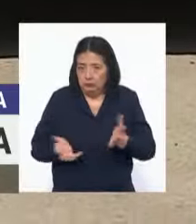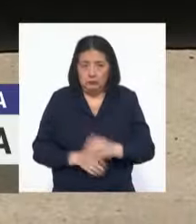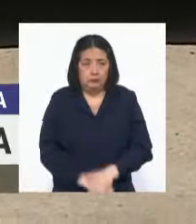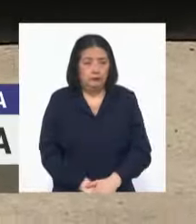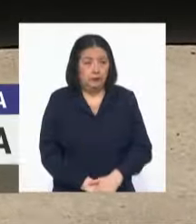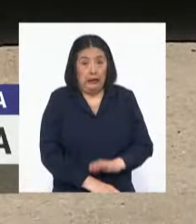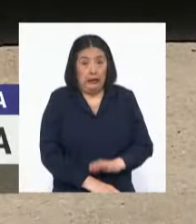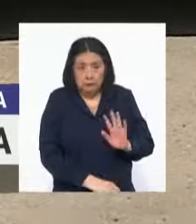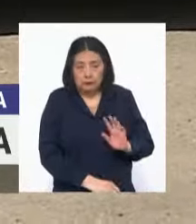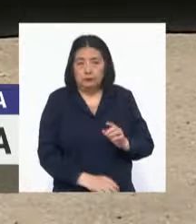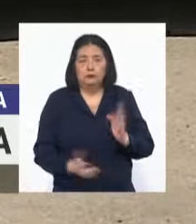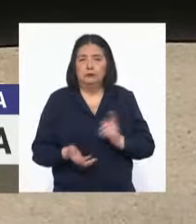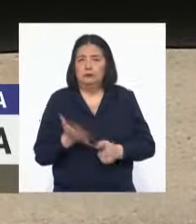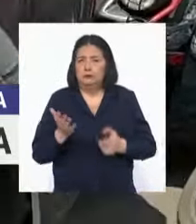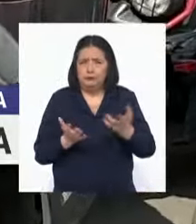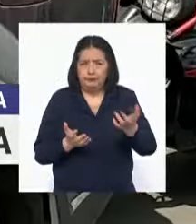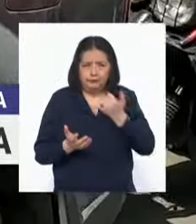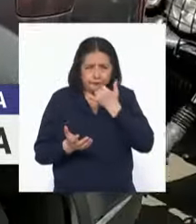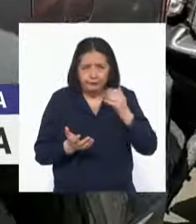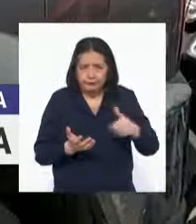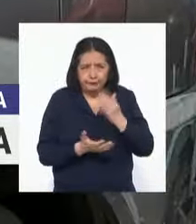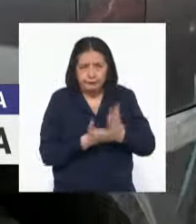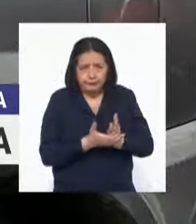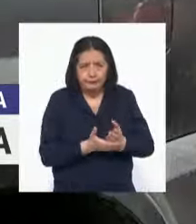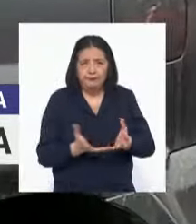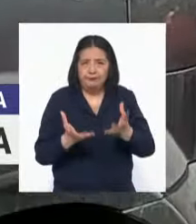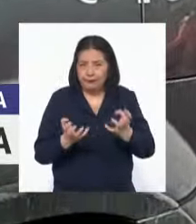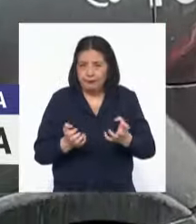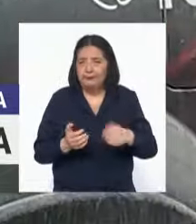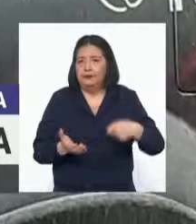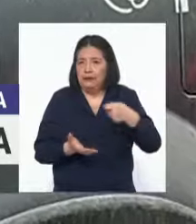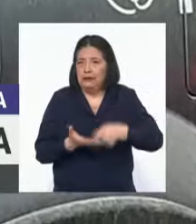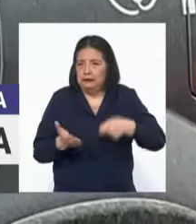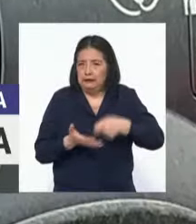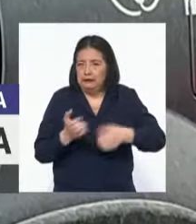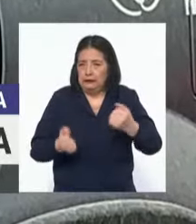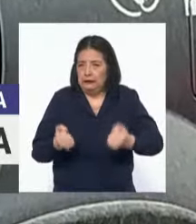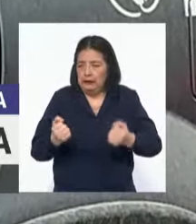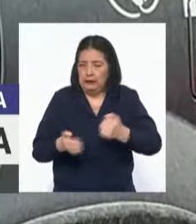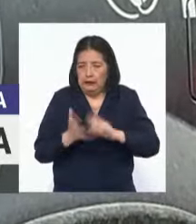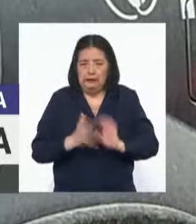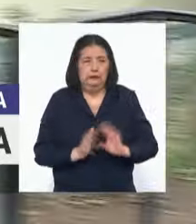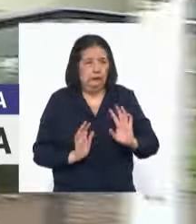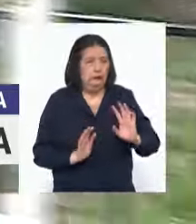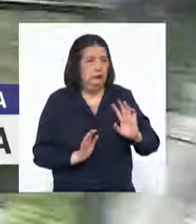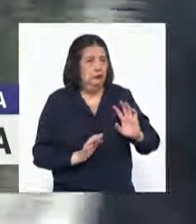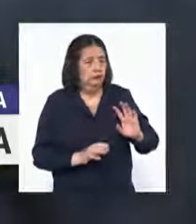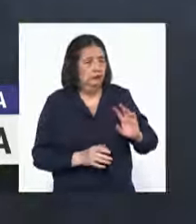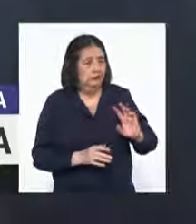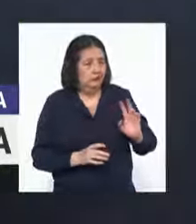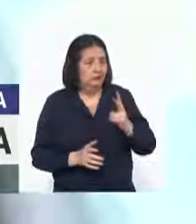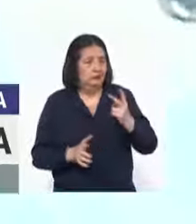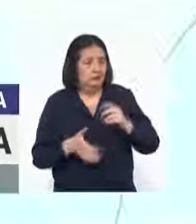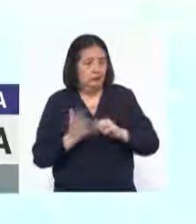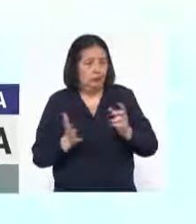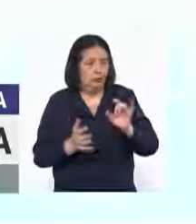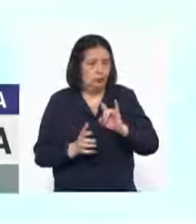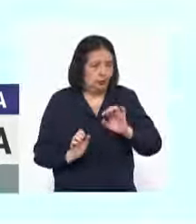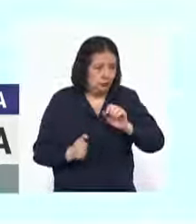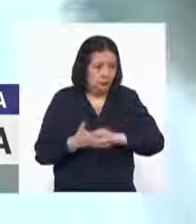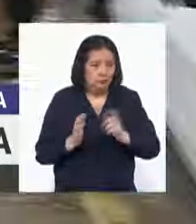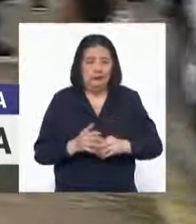Y no solo eso, pues a raíz de ese problema pretendía también alquilar patrulleros de segunda mano para resolver con urgencia